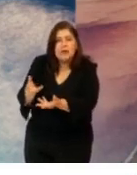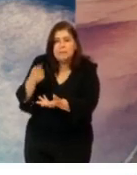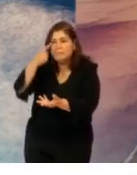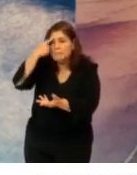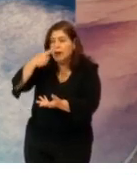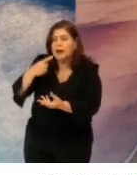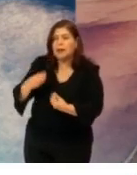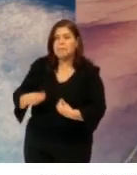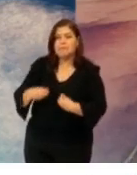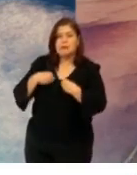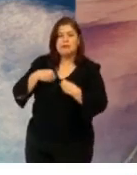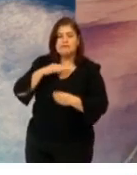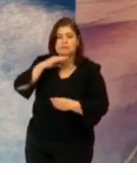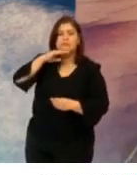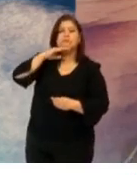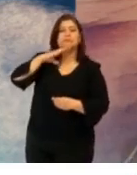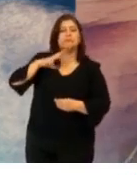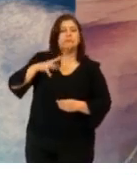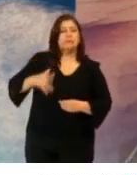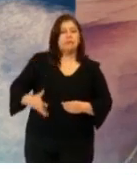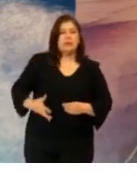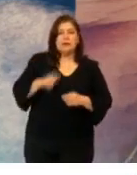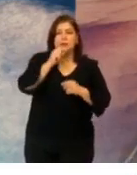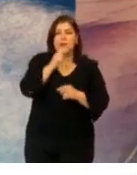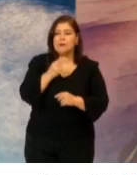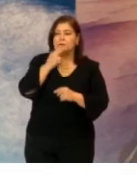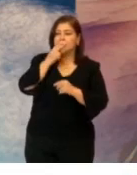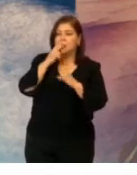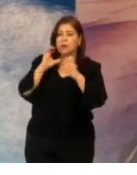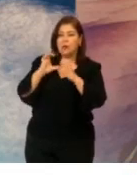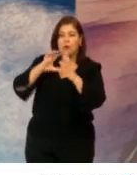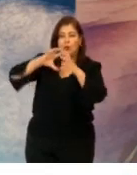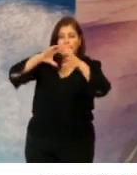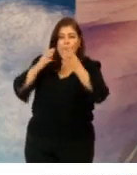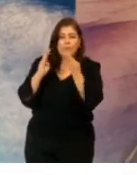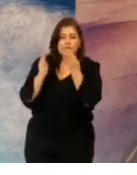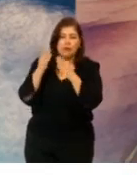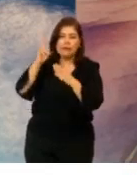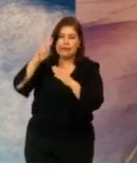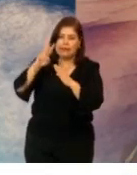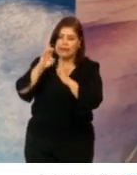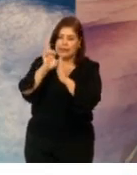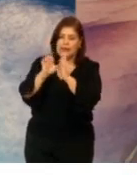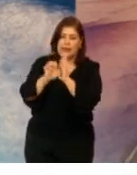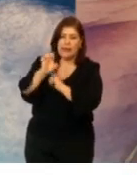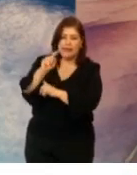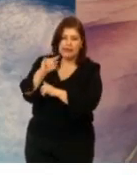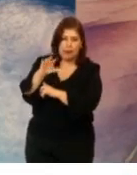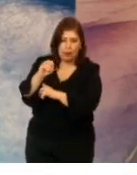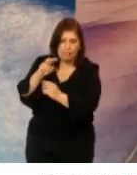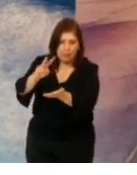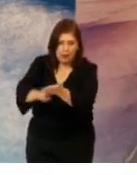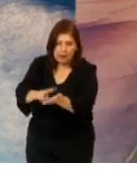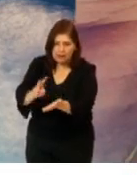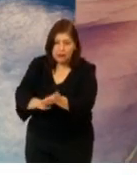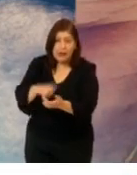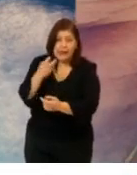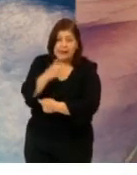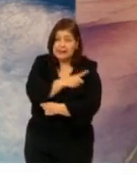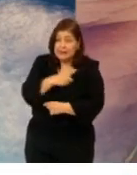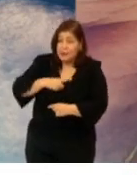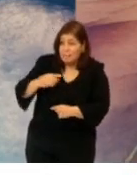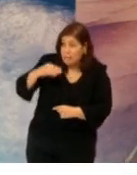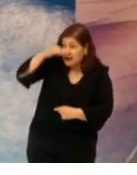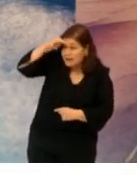a la vida digna de la gente y a cuidar el planeta, su proyecto es ético. Y eso es lo que tenemos que, o sea, lo único que